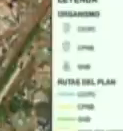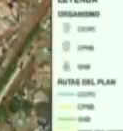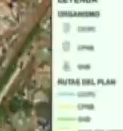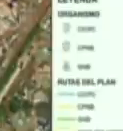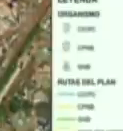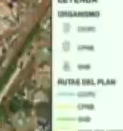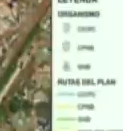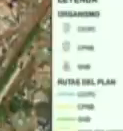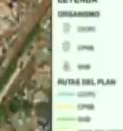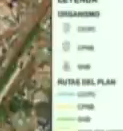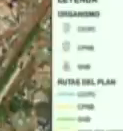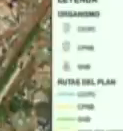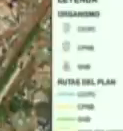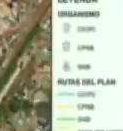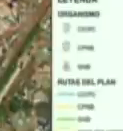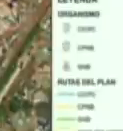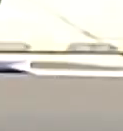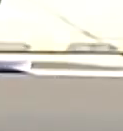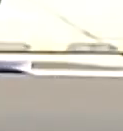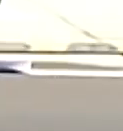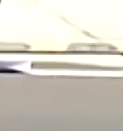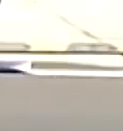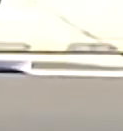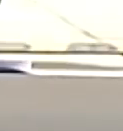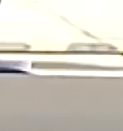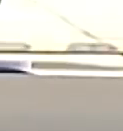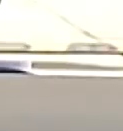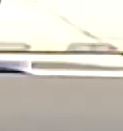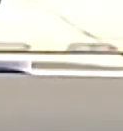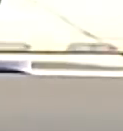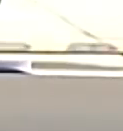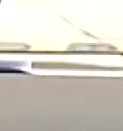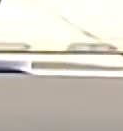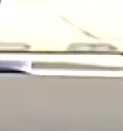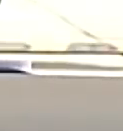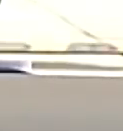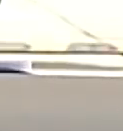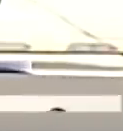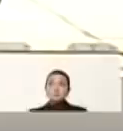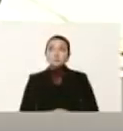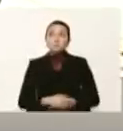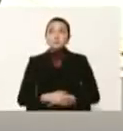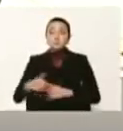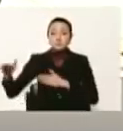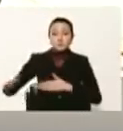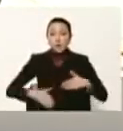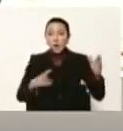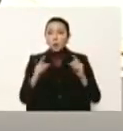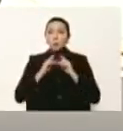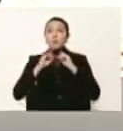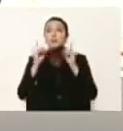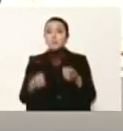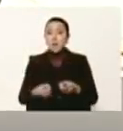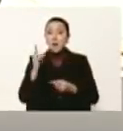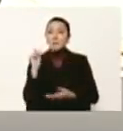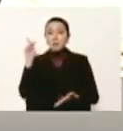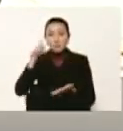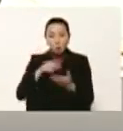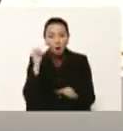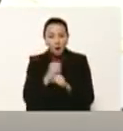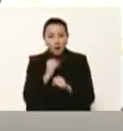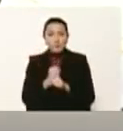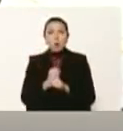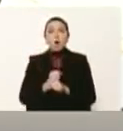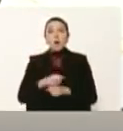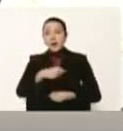cementerio General del Sur a tomar el bulevar César Rengifo, actuando allí, la quema de camiones de